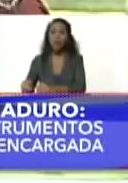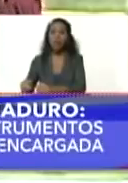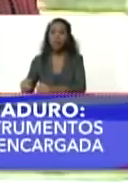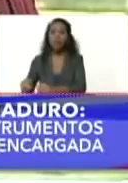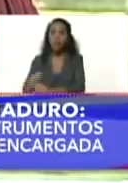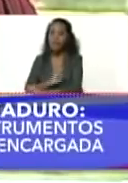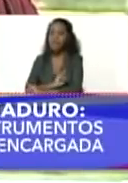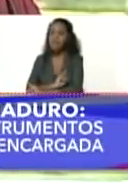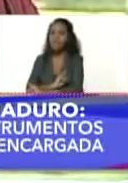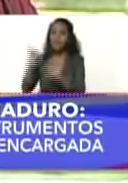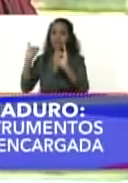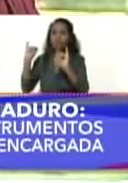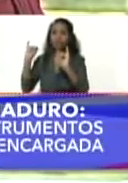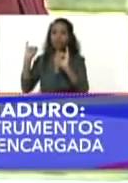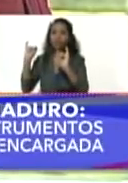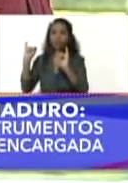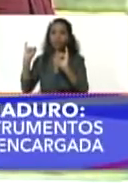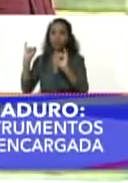llegará a su fin.